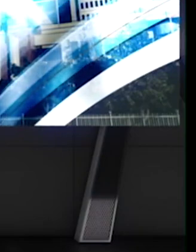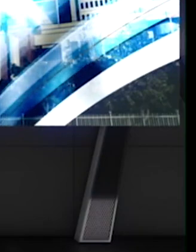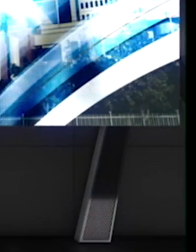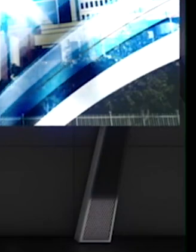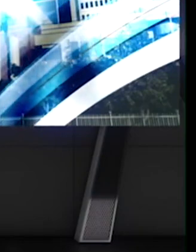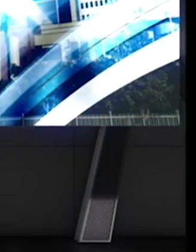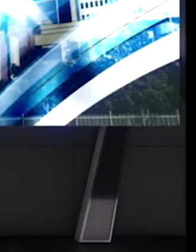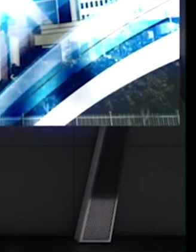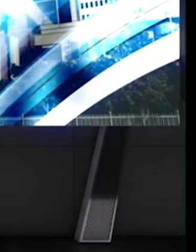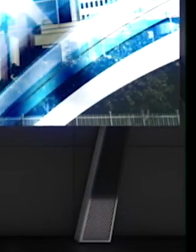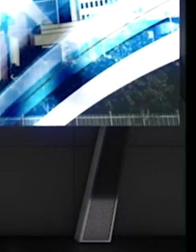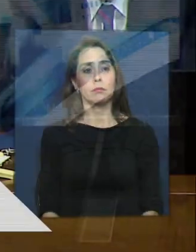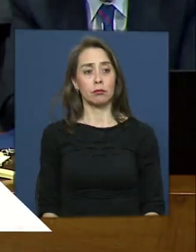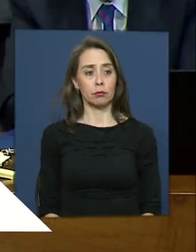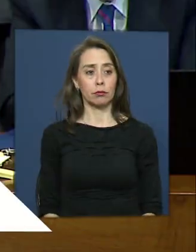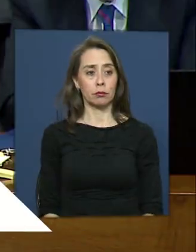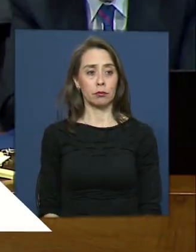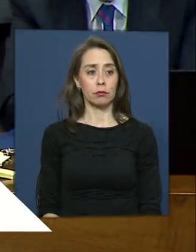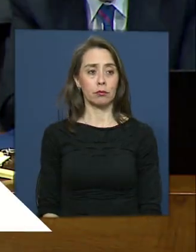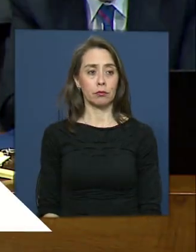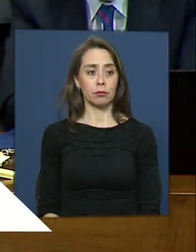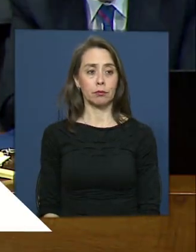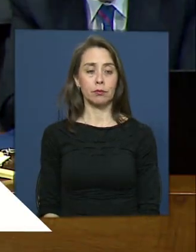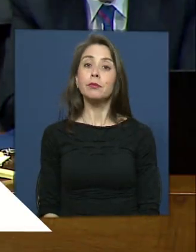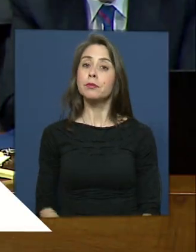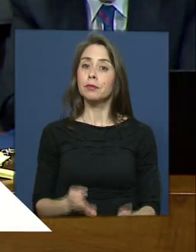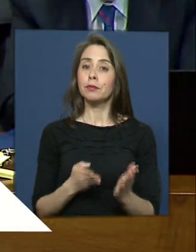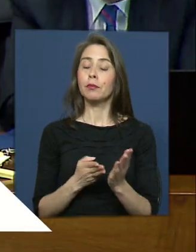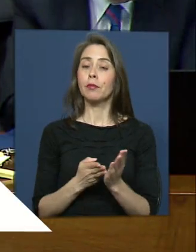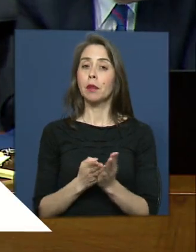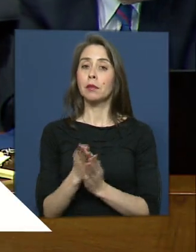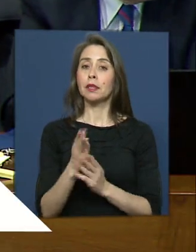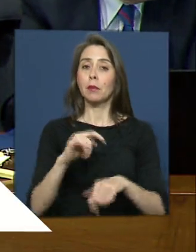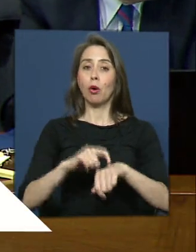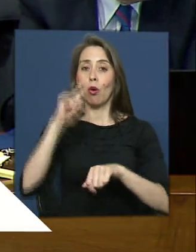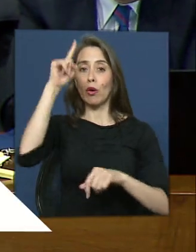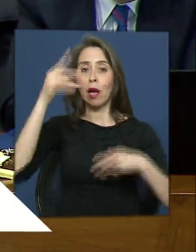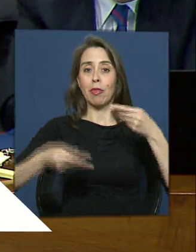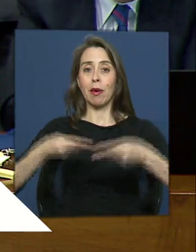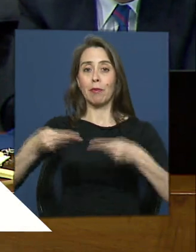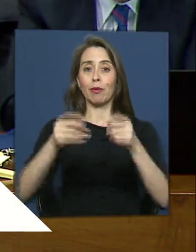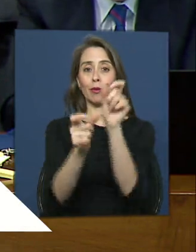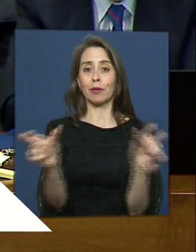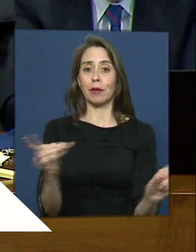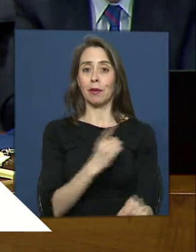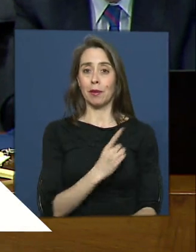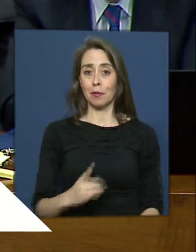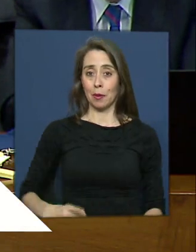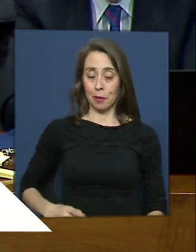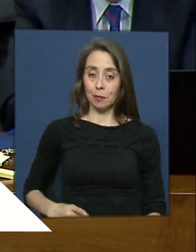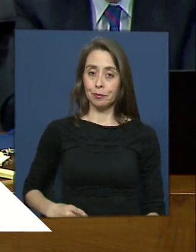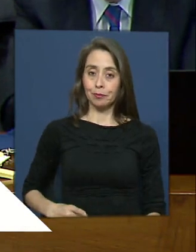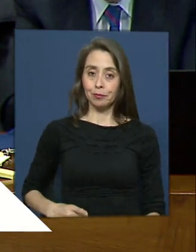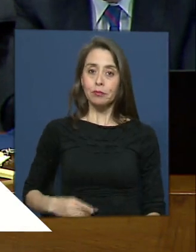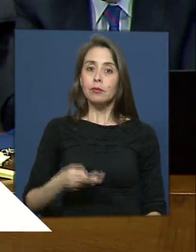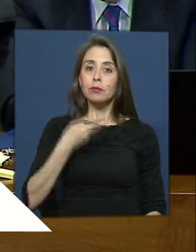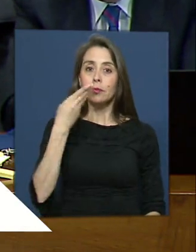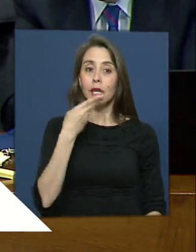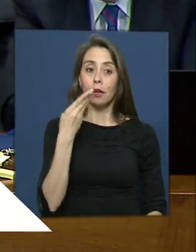la artesanía. Señor, entrando en la orden en la hora de incidentes, corresponde el uso de la